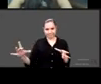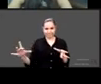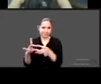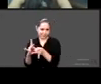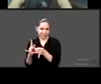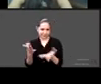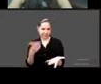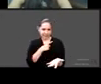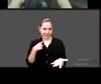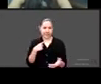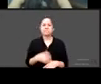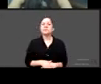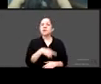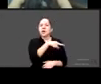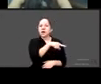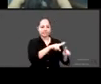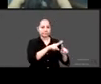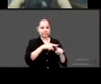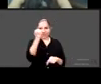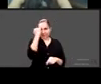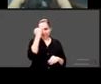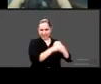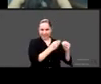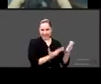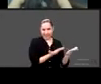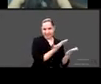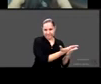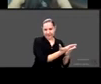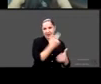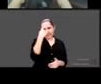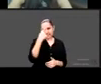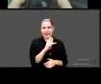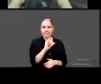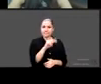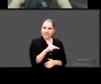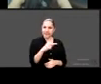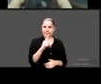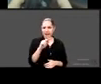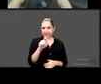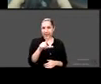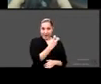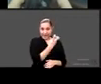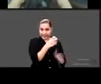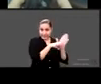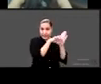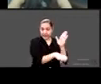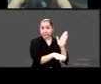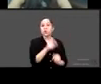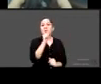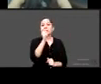iniciativas conocidas como PIN parental, que lo que le tratan de hacer es darle el derecho a los